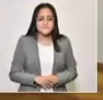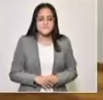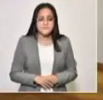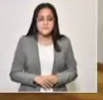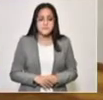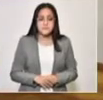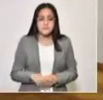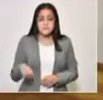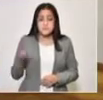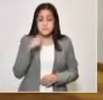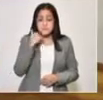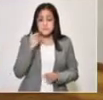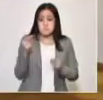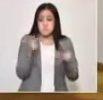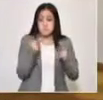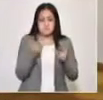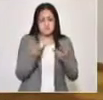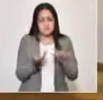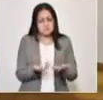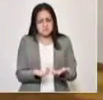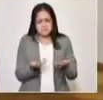Y si quieren el debate, el debate, ¿eh?